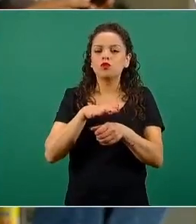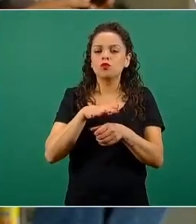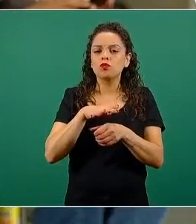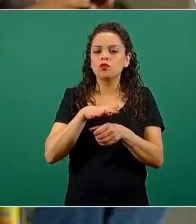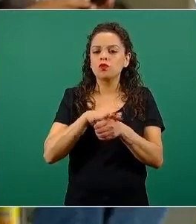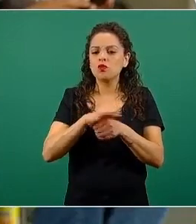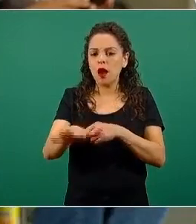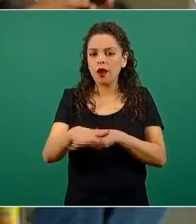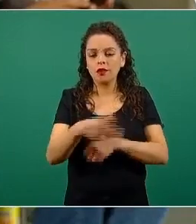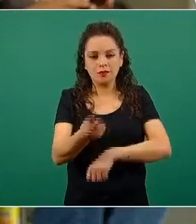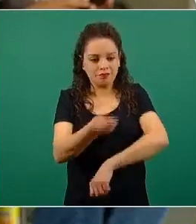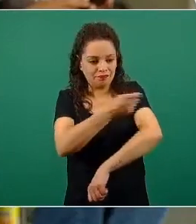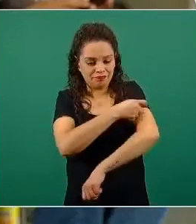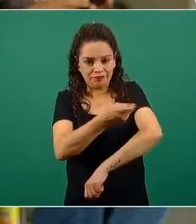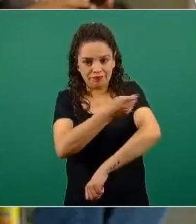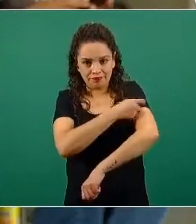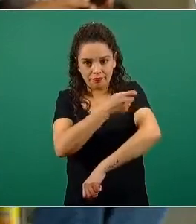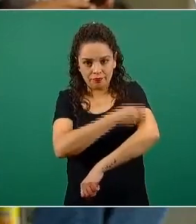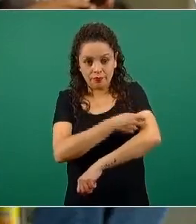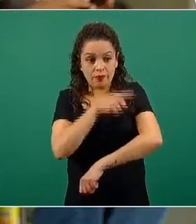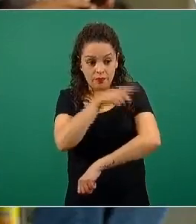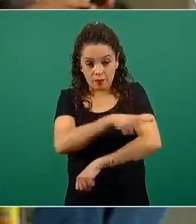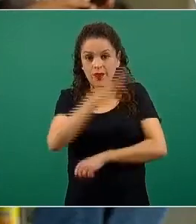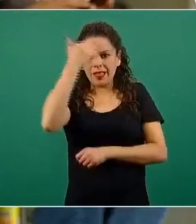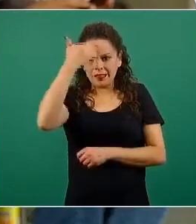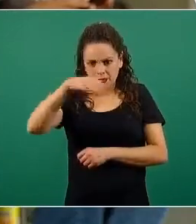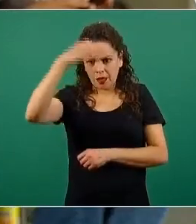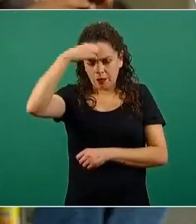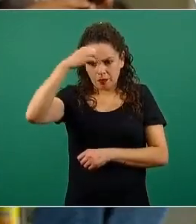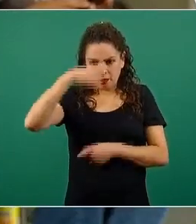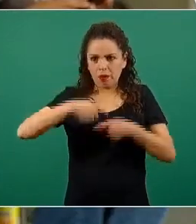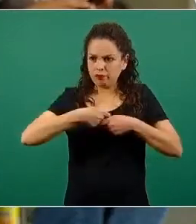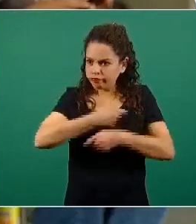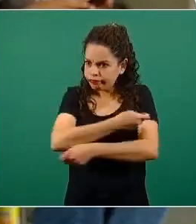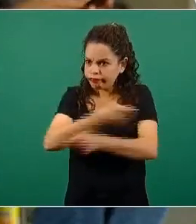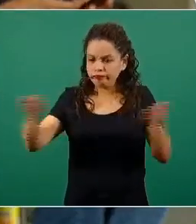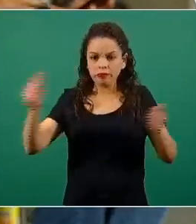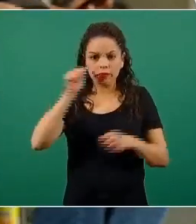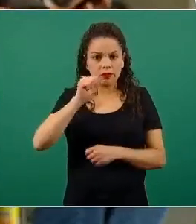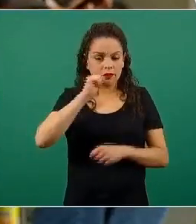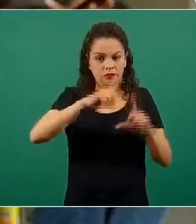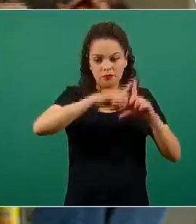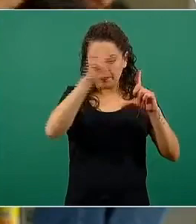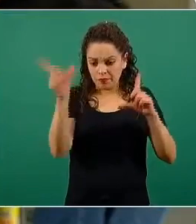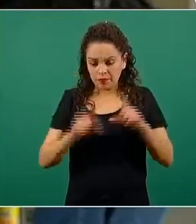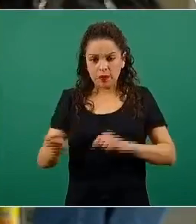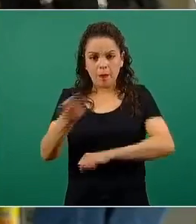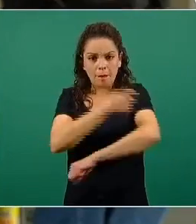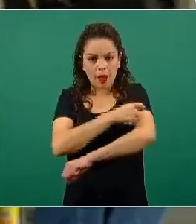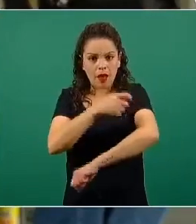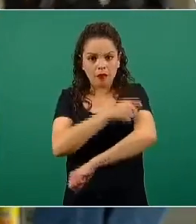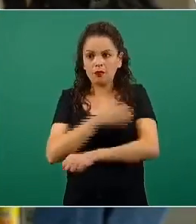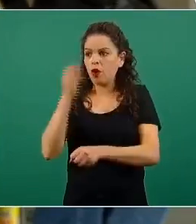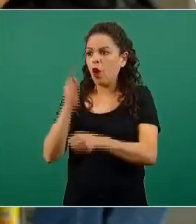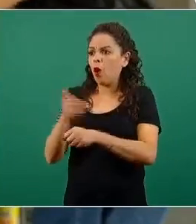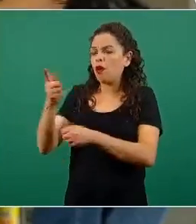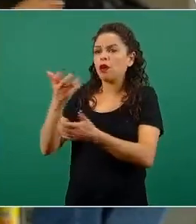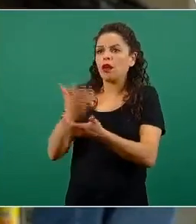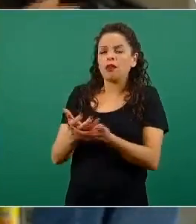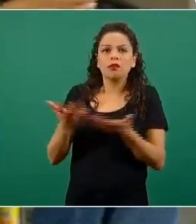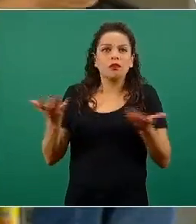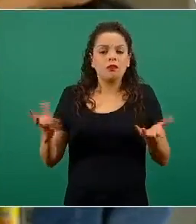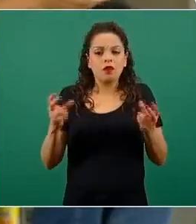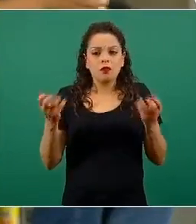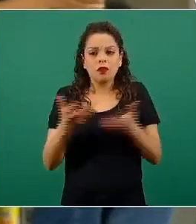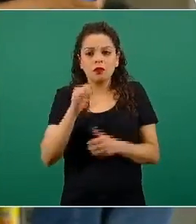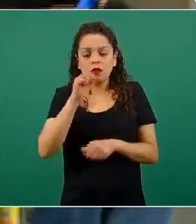resto de las vacunas en nuestro país, y que en este momento pudieran estar ociosos o pudieran no estar trabajando porque,